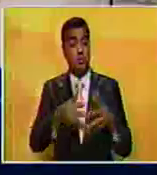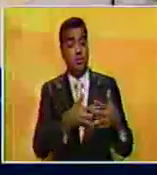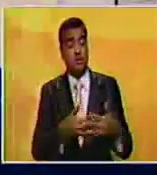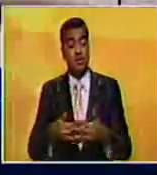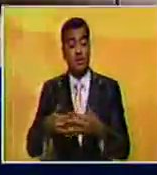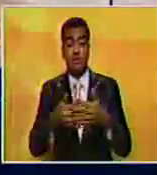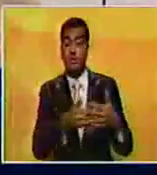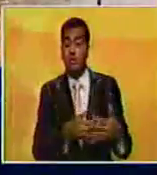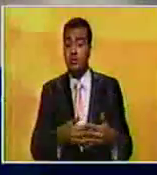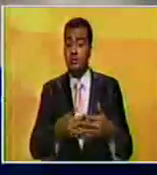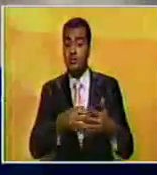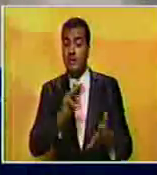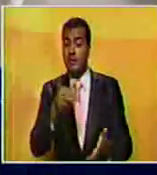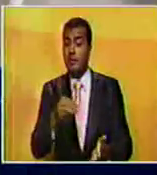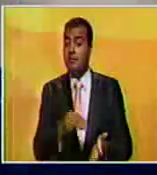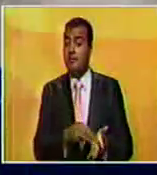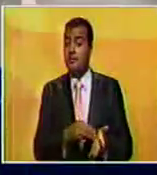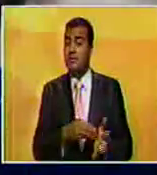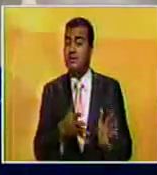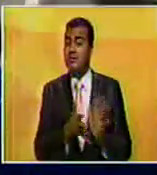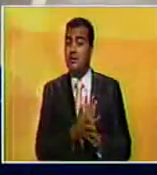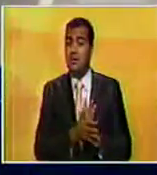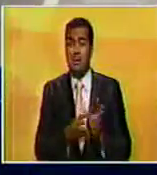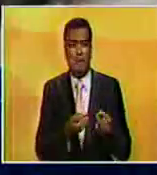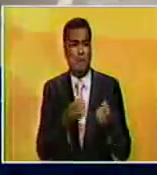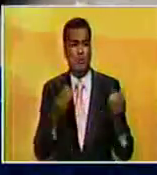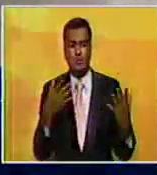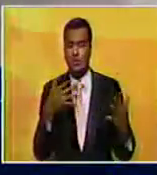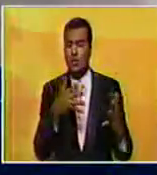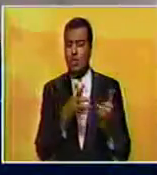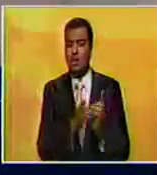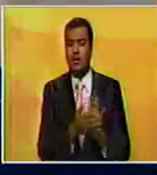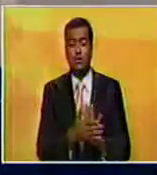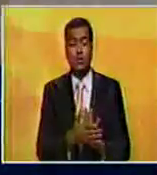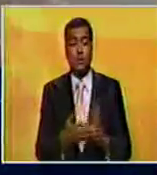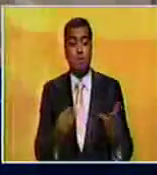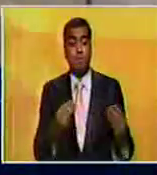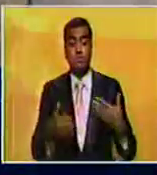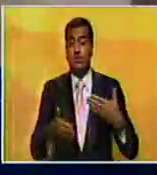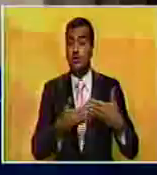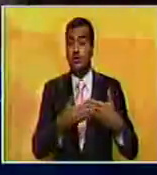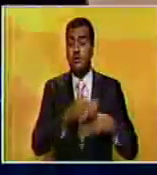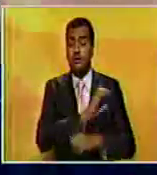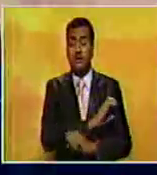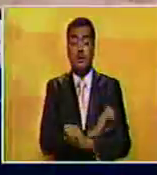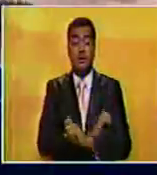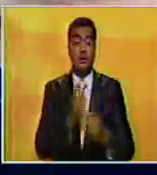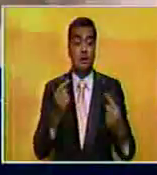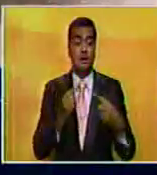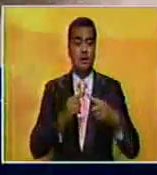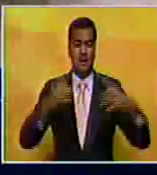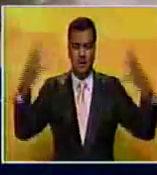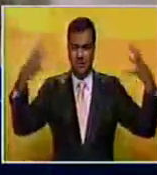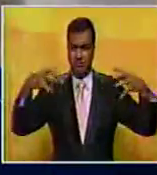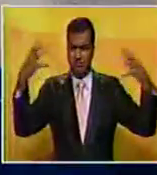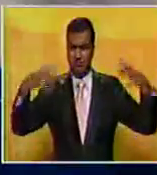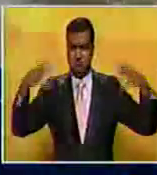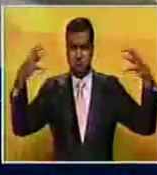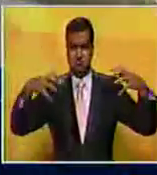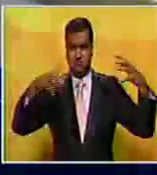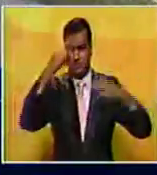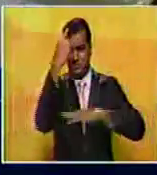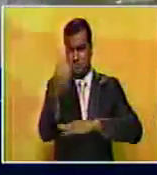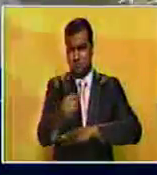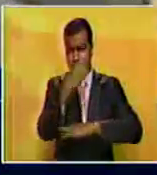estadounidense y para Miami su paso significó enormes destrozos, masivos cortes de energía eléctrica, inundaciones y árboles